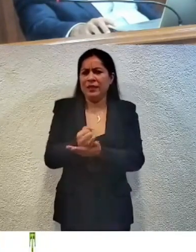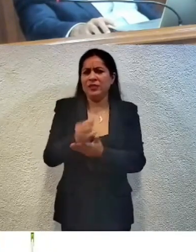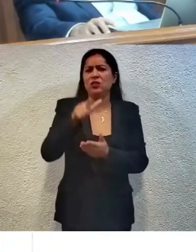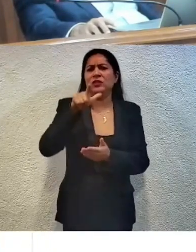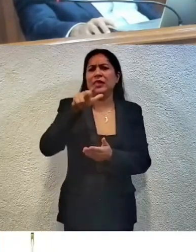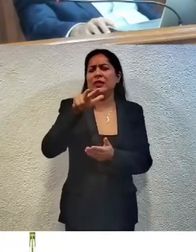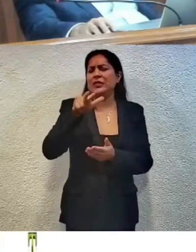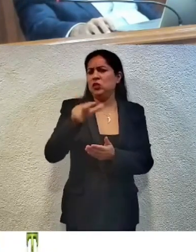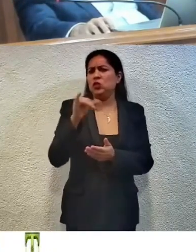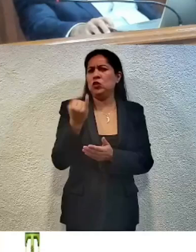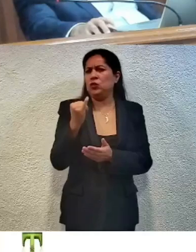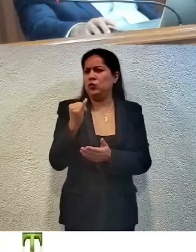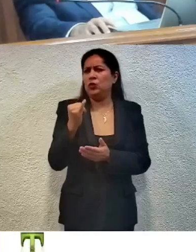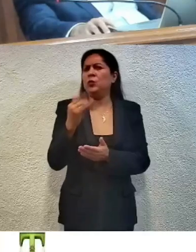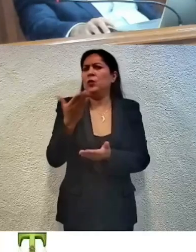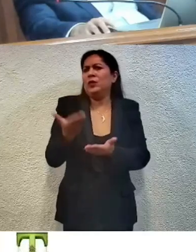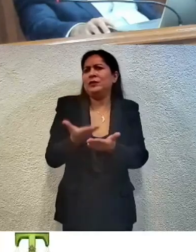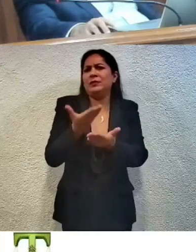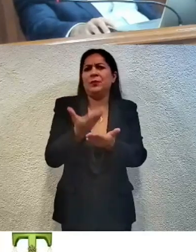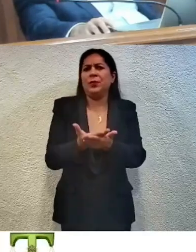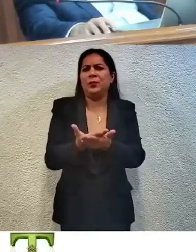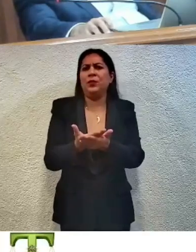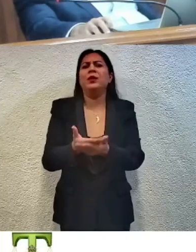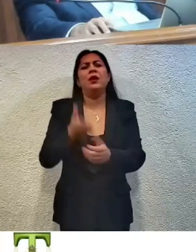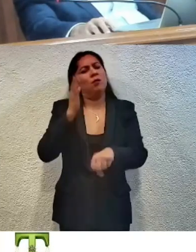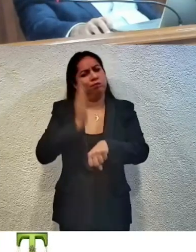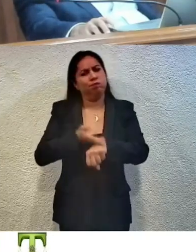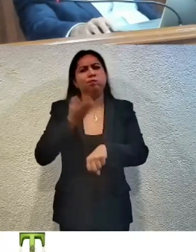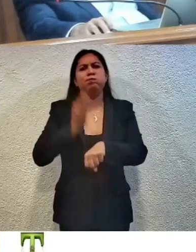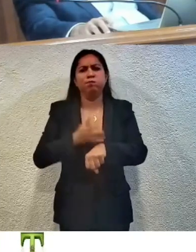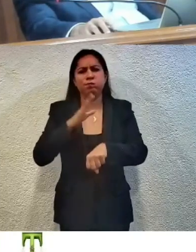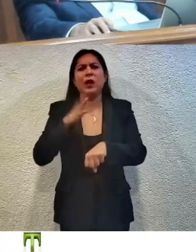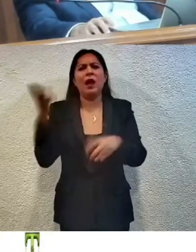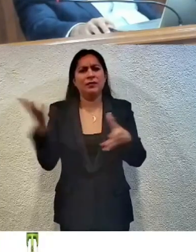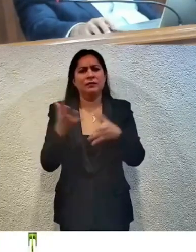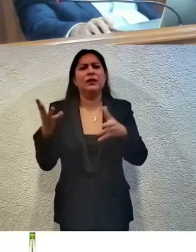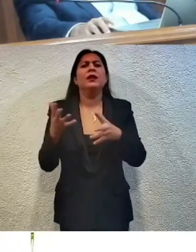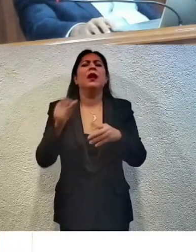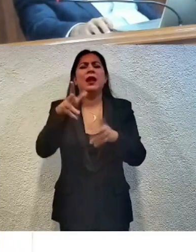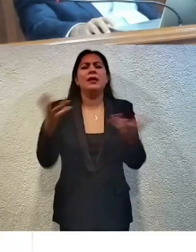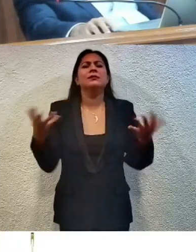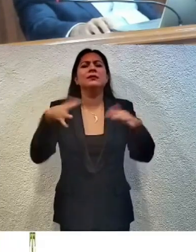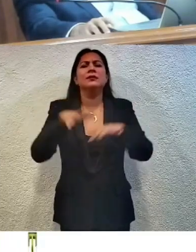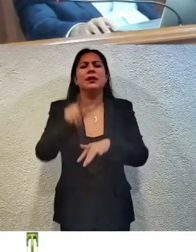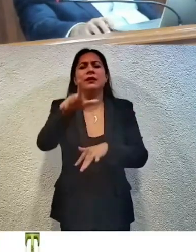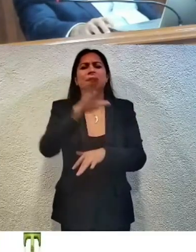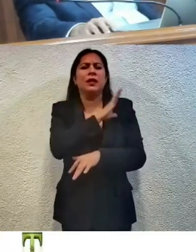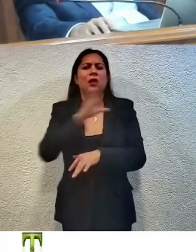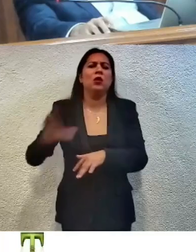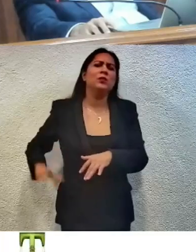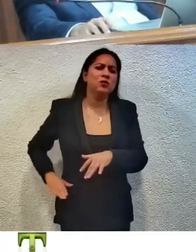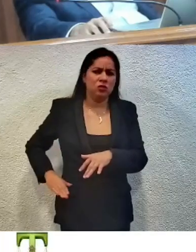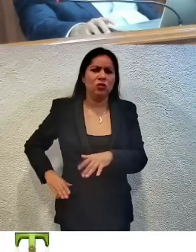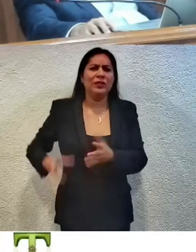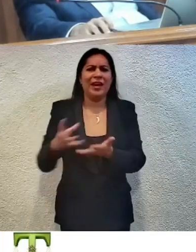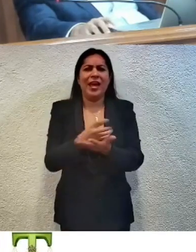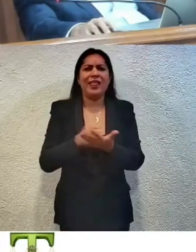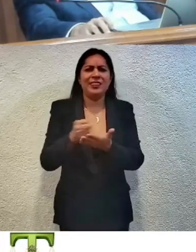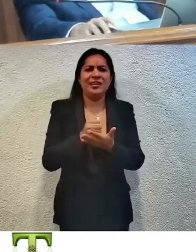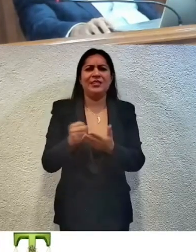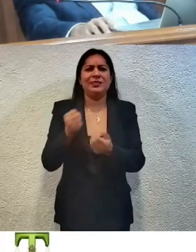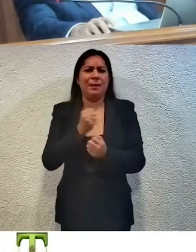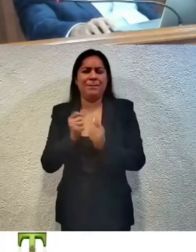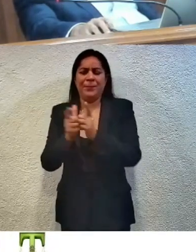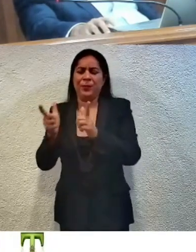de julio, por lo que se propone imponer una amonestación pública a los integrantes de la Comisión Estatal de Garantías del Partido del